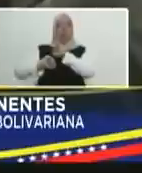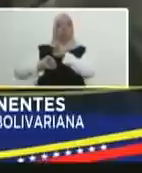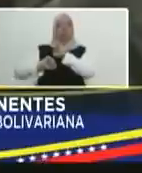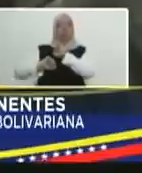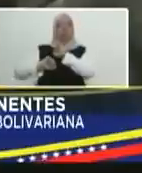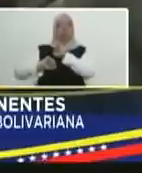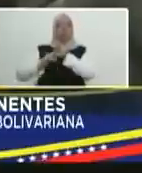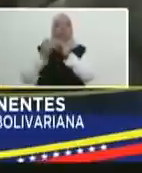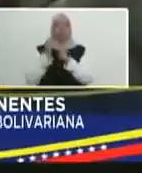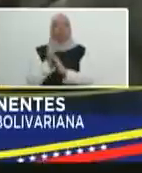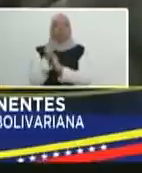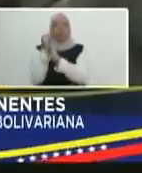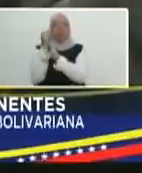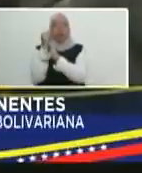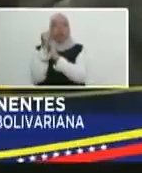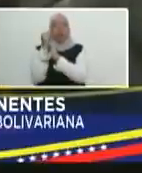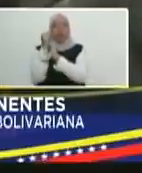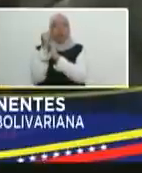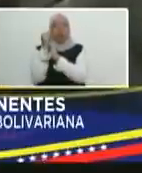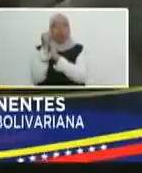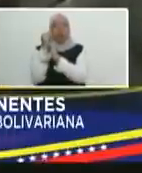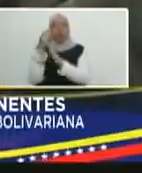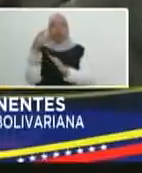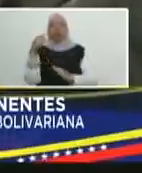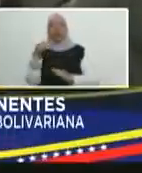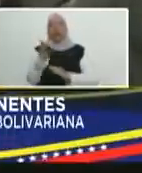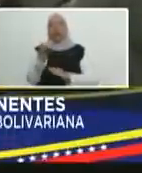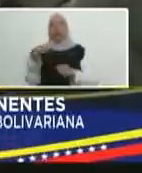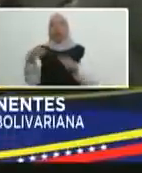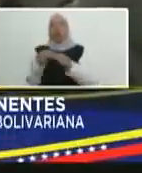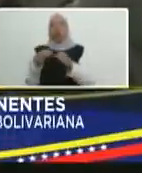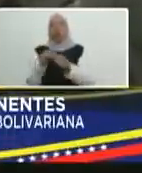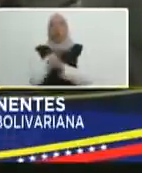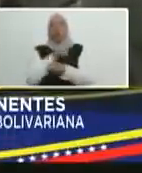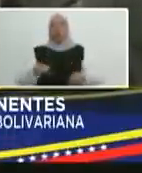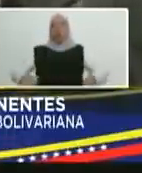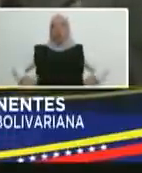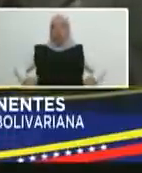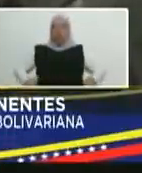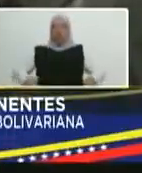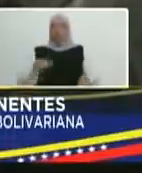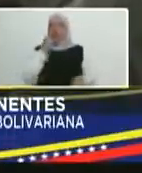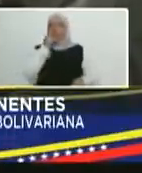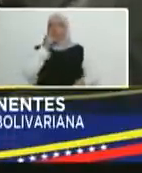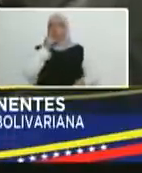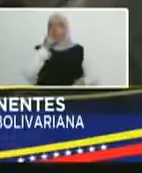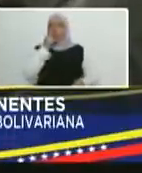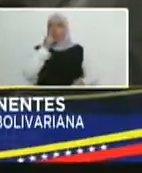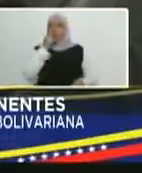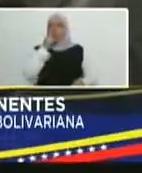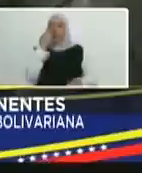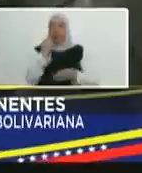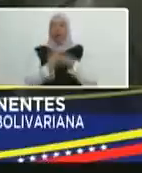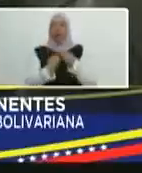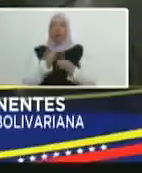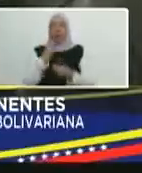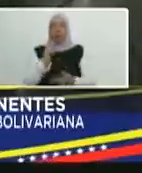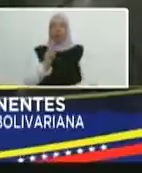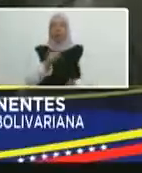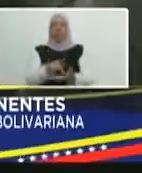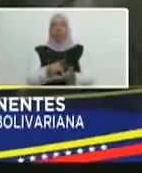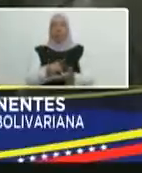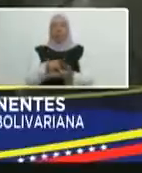Para ser los líderes de la Fuerza Armada Nacional Bolivariana que marquen la pauta